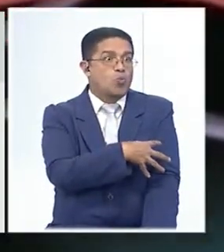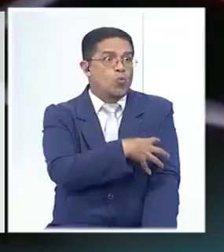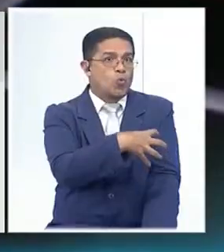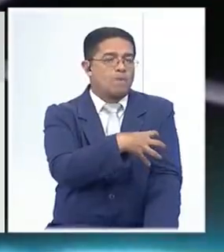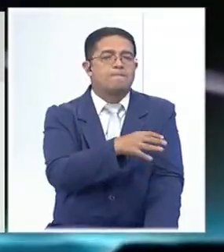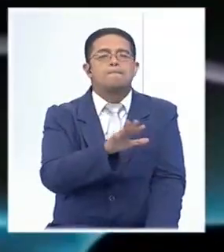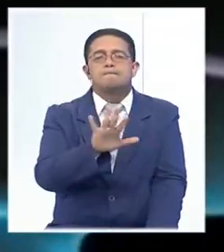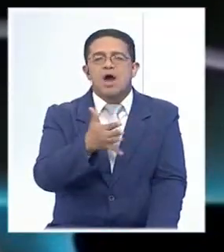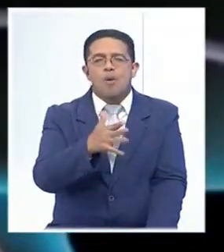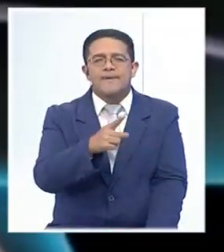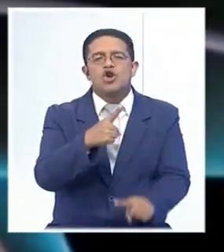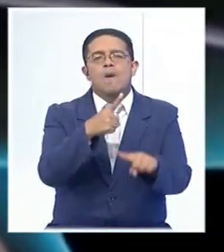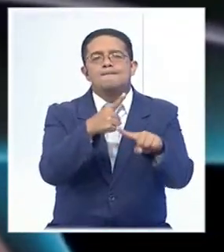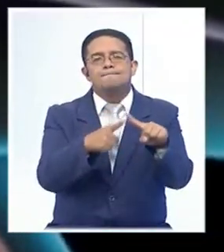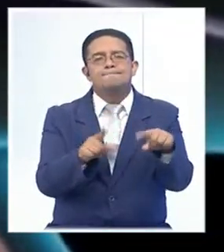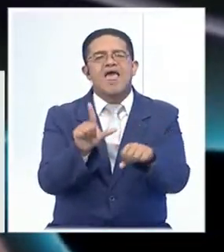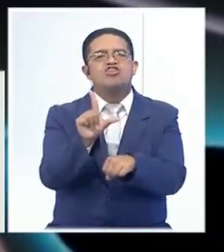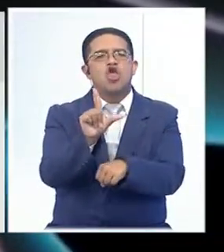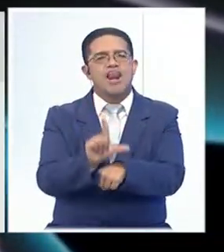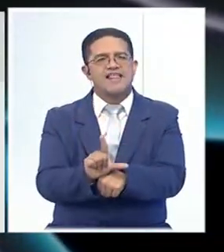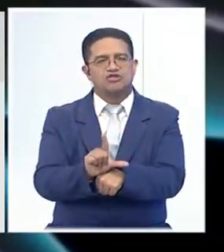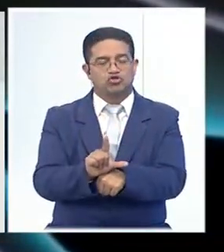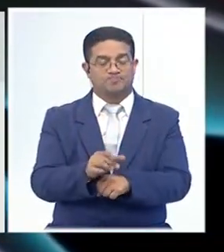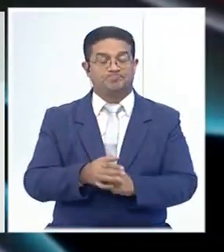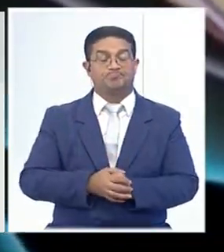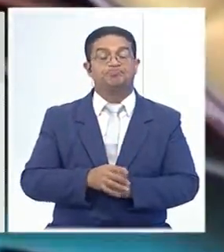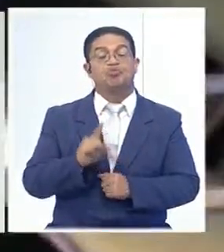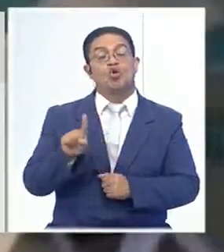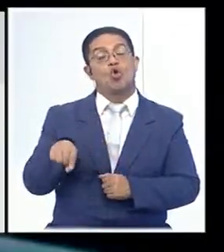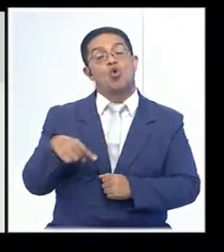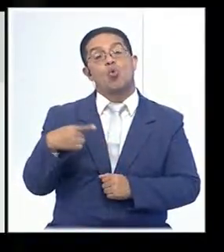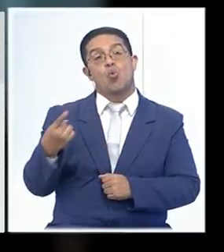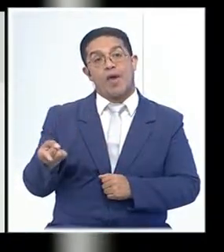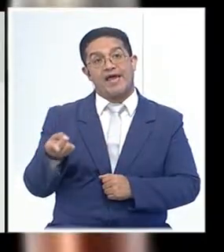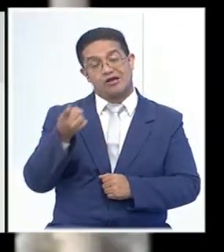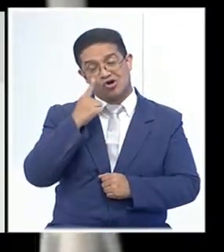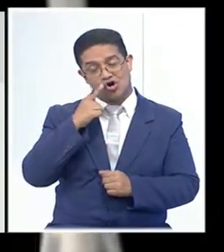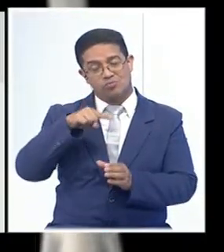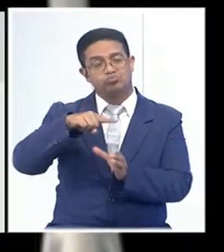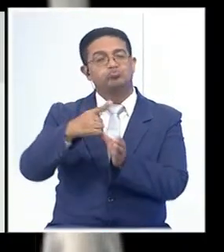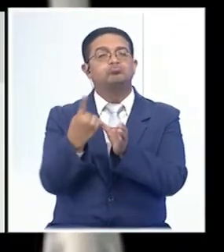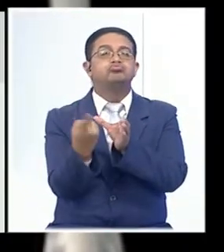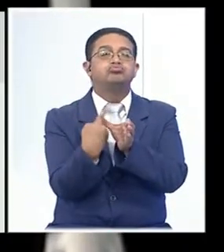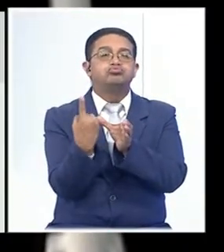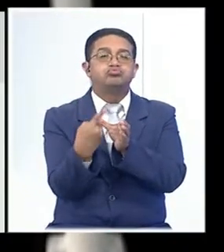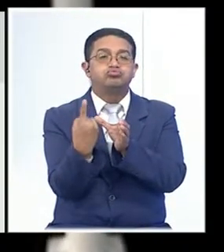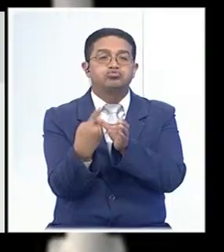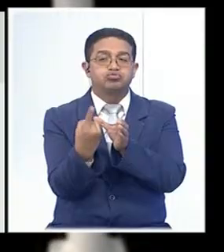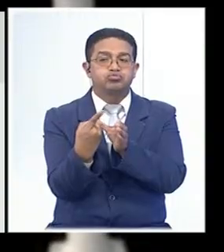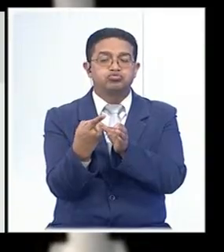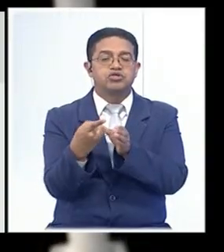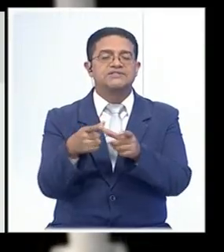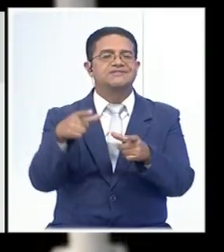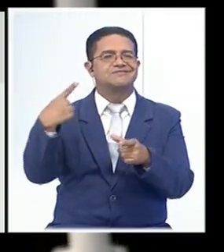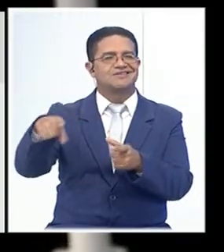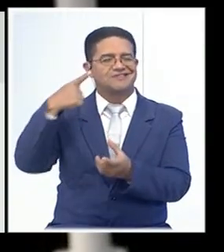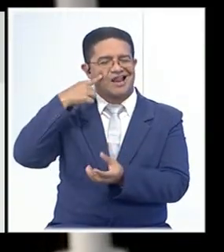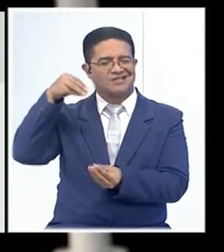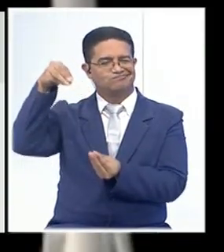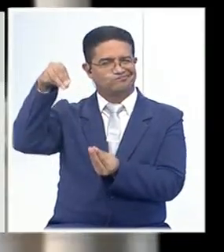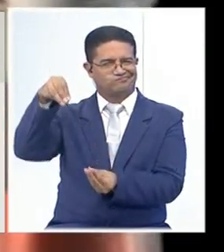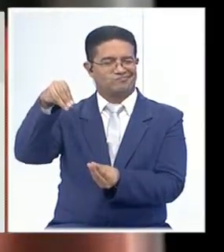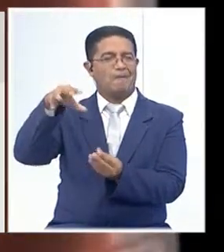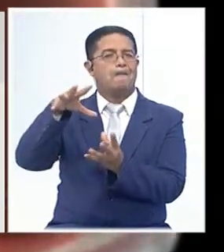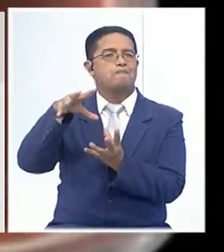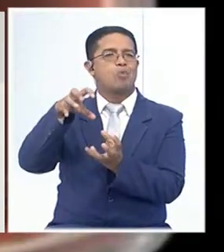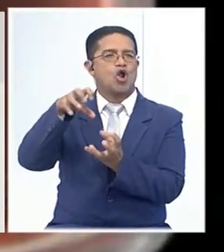alrededor de medio litro del componente. Luego, este se separa y se sella en bolsas de plástico que contienen conservantes y